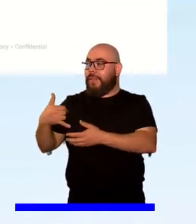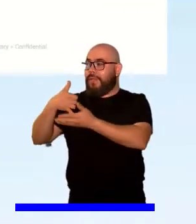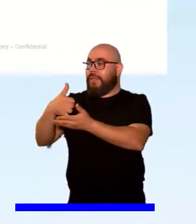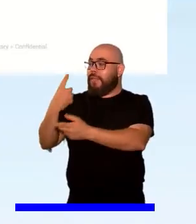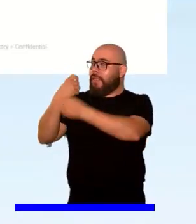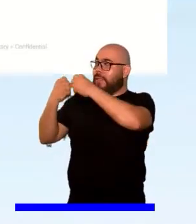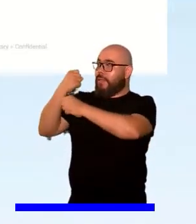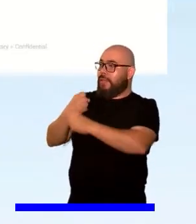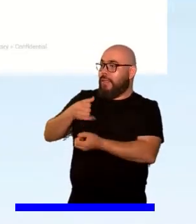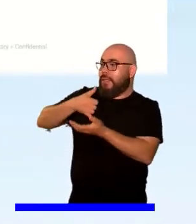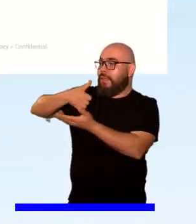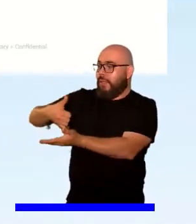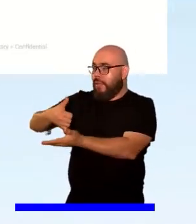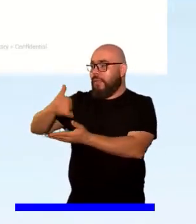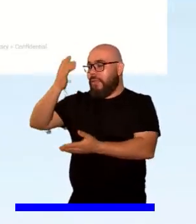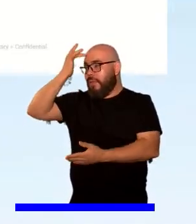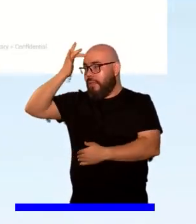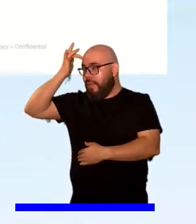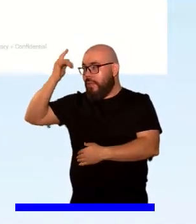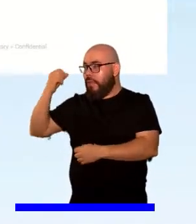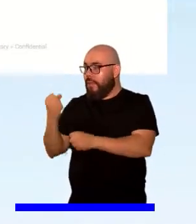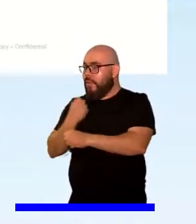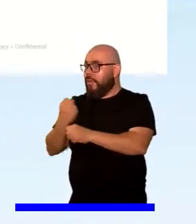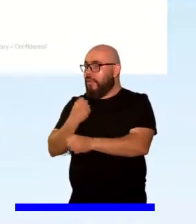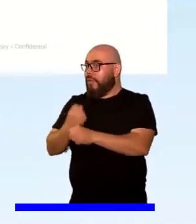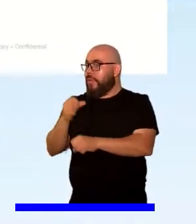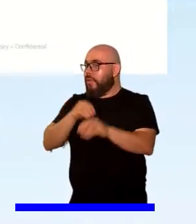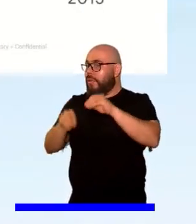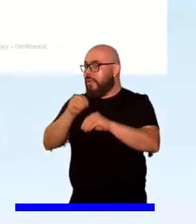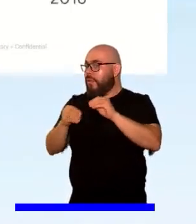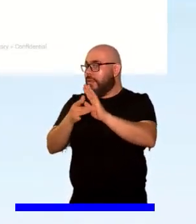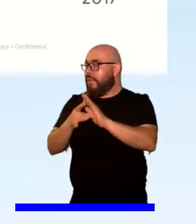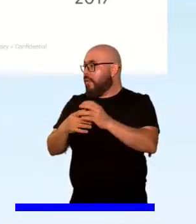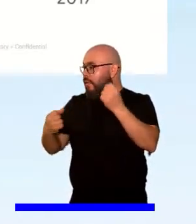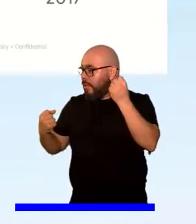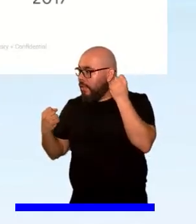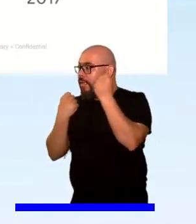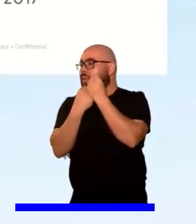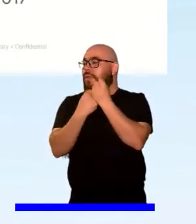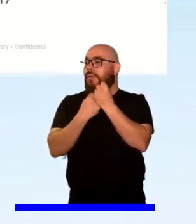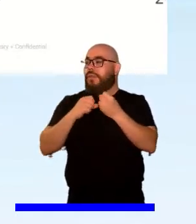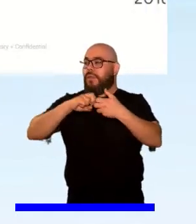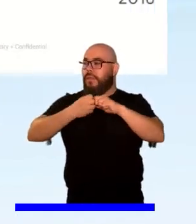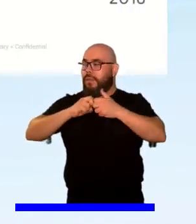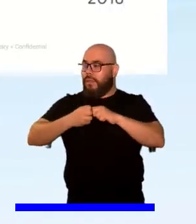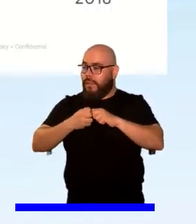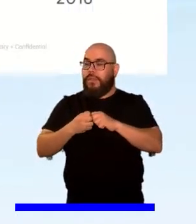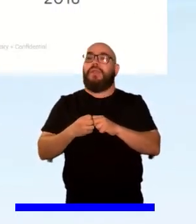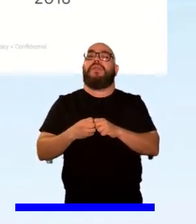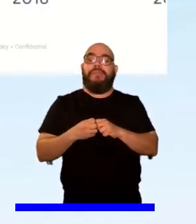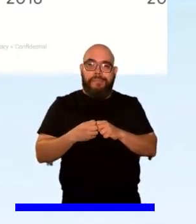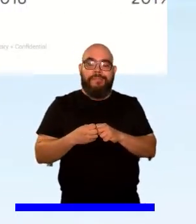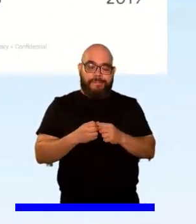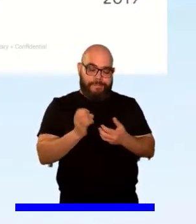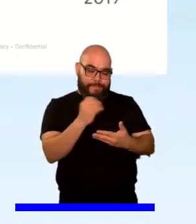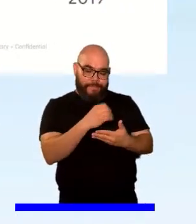pasado. Porque lograron a partir de inteligencia artificial apoyar en un problema muy grande que hay dentro de la